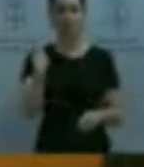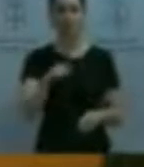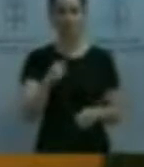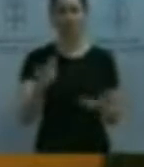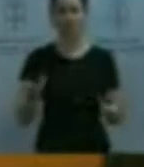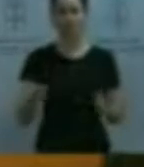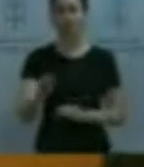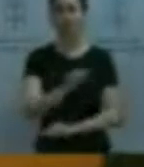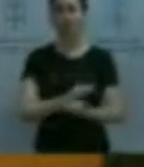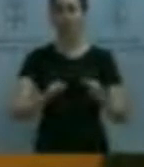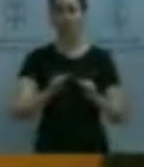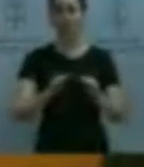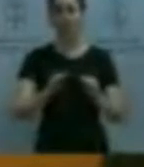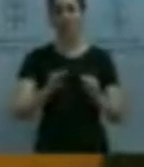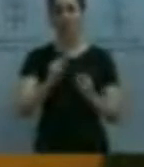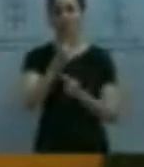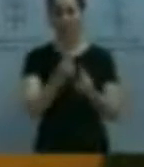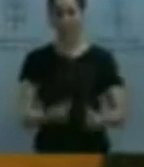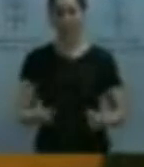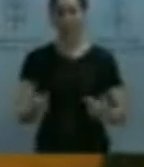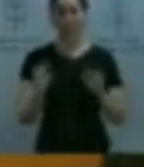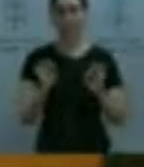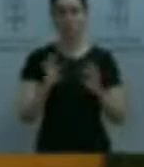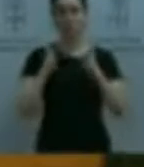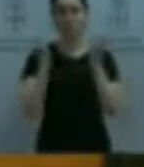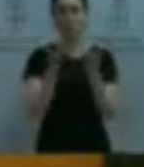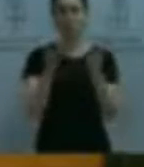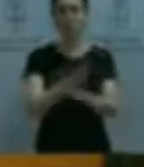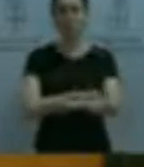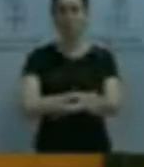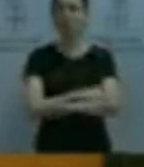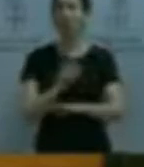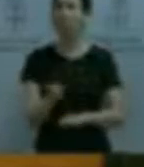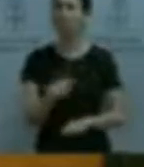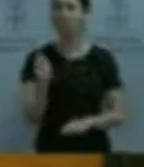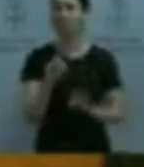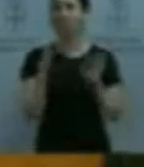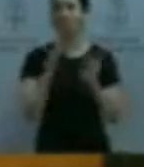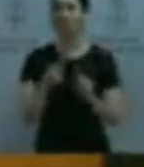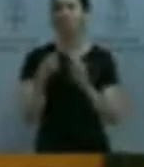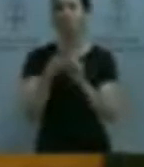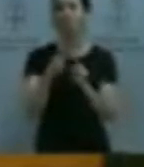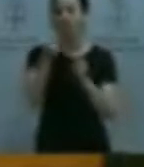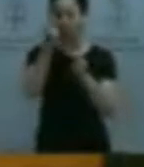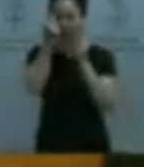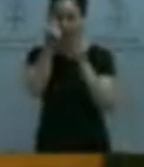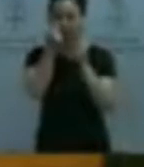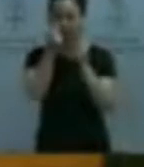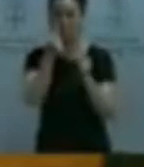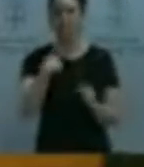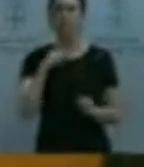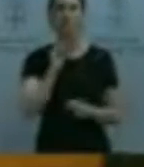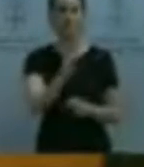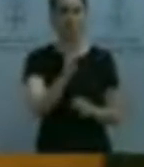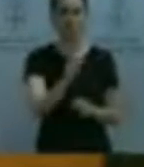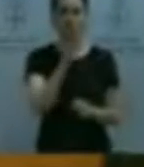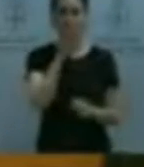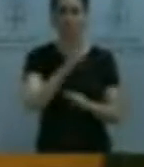Gobierno las vamos a seguir, señor consejero, con exhaustividad y les vamos a preguntar. Porque al final lo que se demuestra con esto es